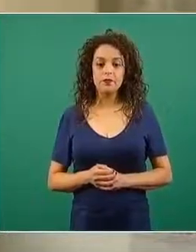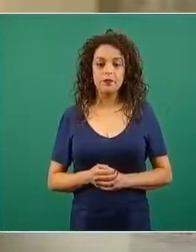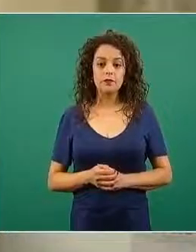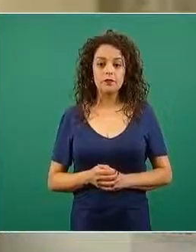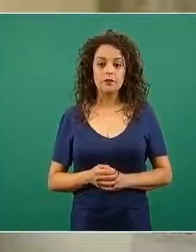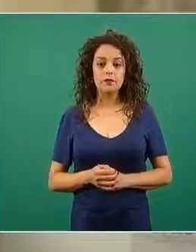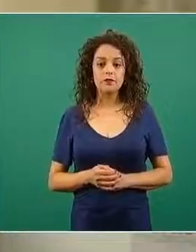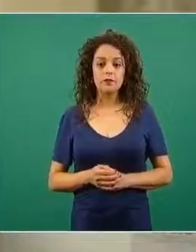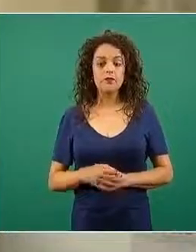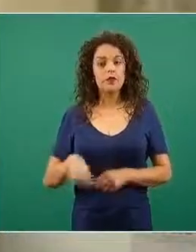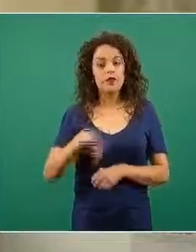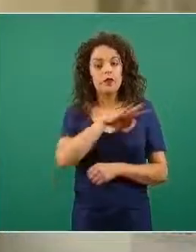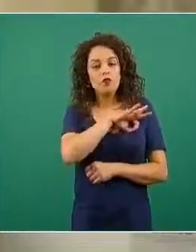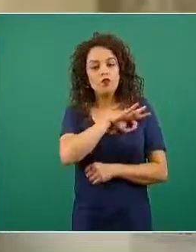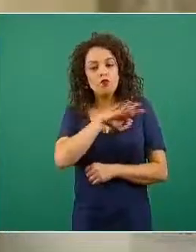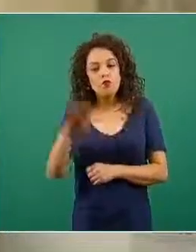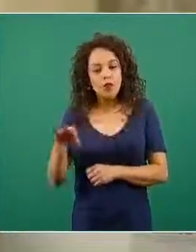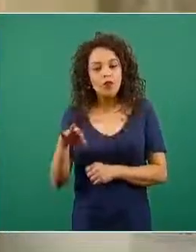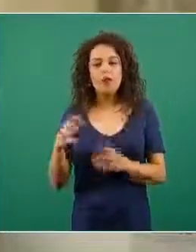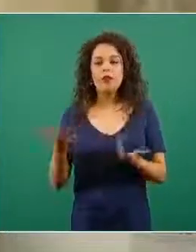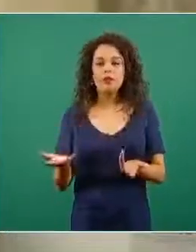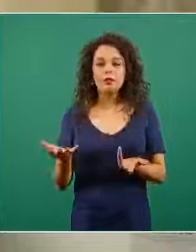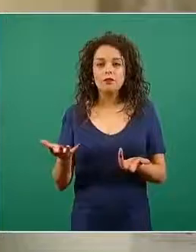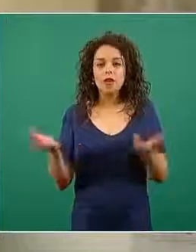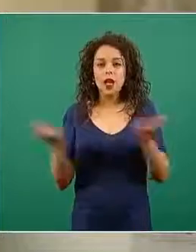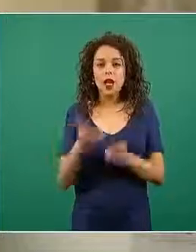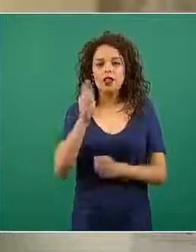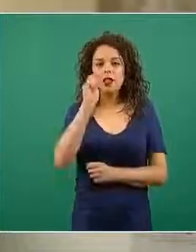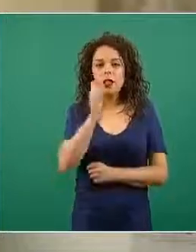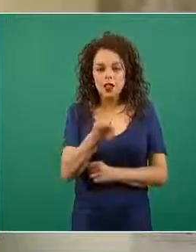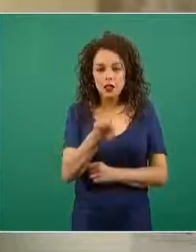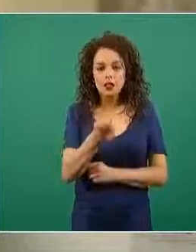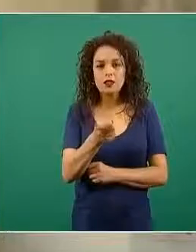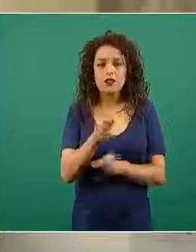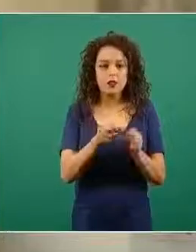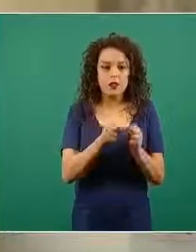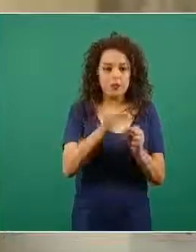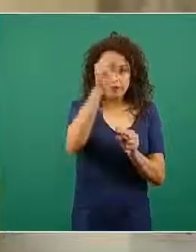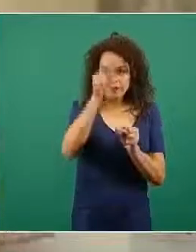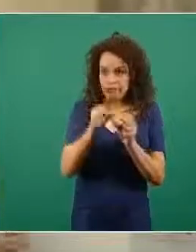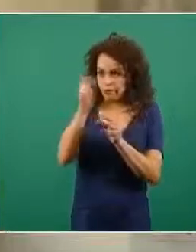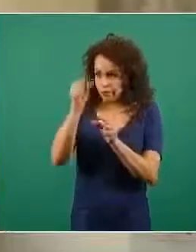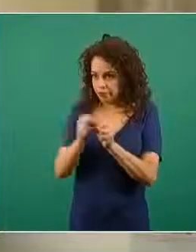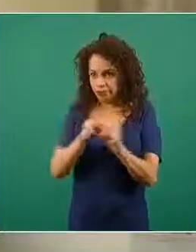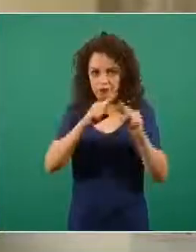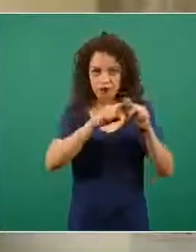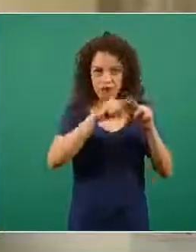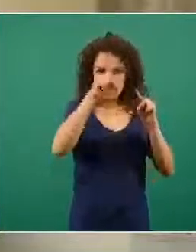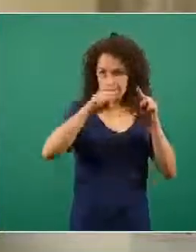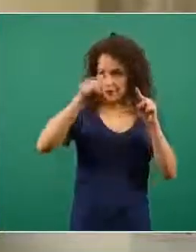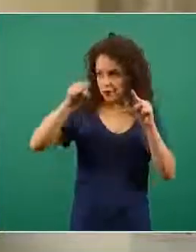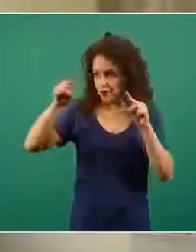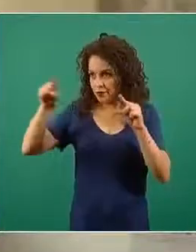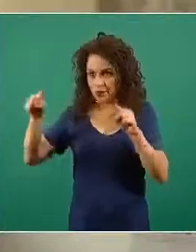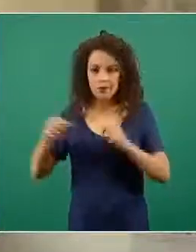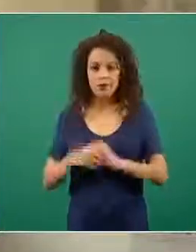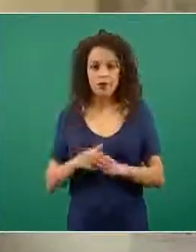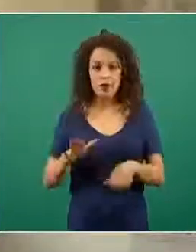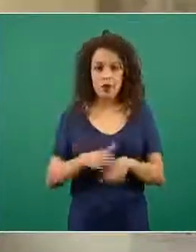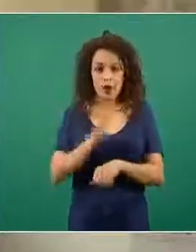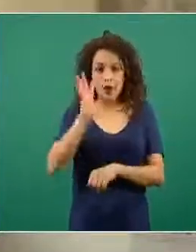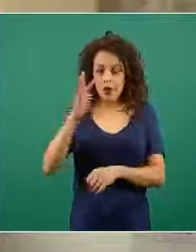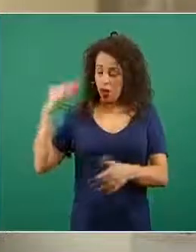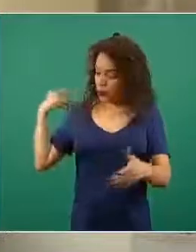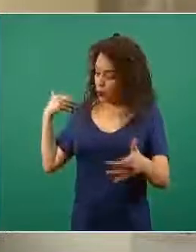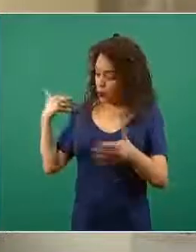hacer algún tipo de estadística o gráfica, ya después de todo este tiempo que hemos luchado